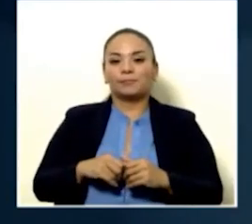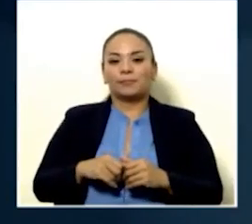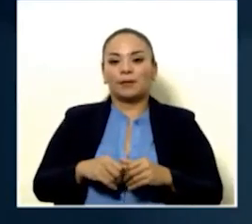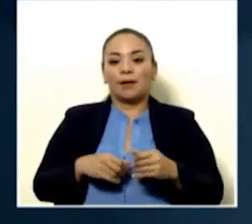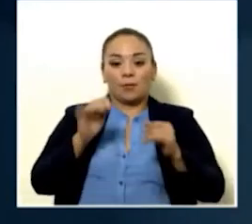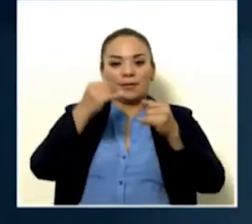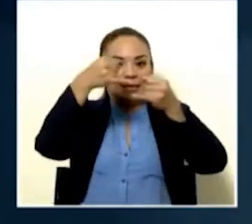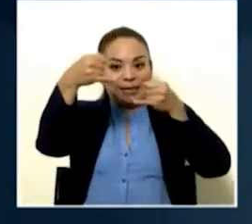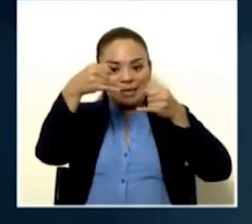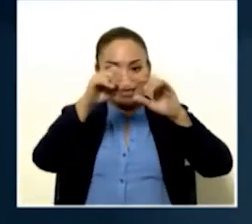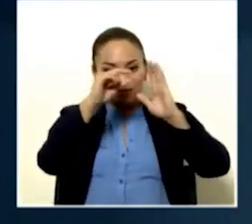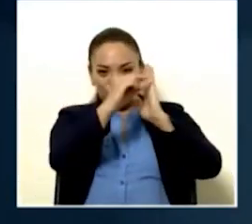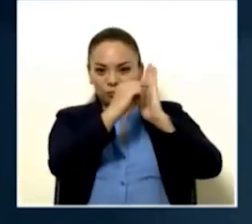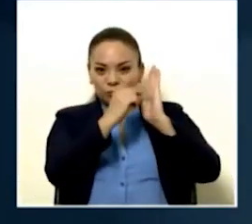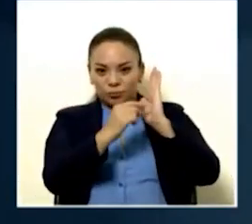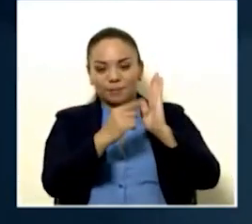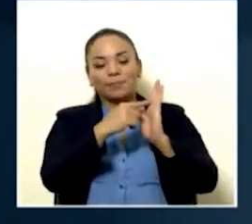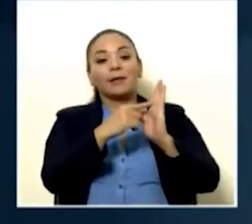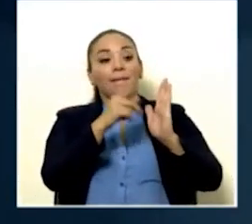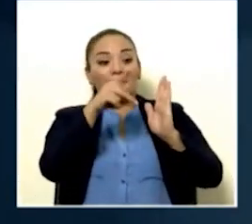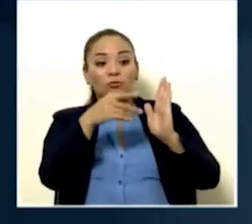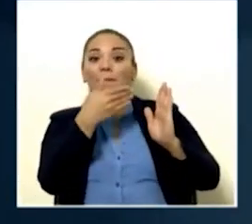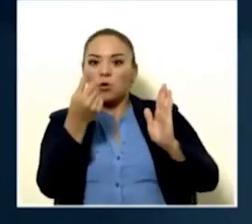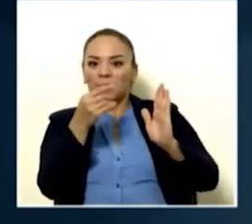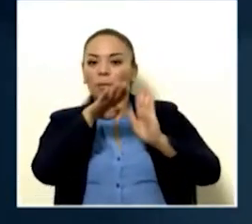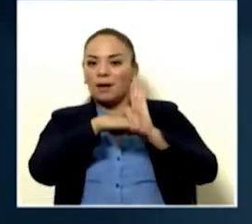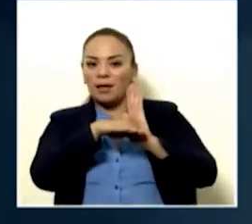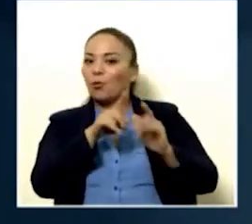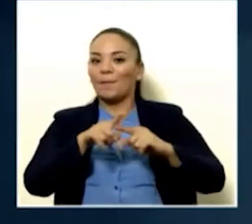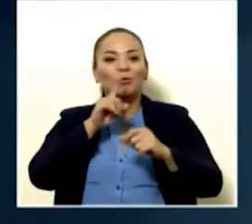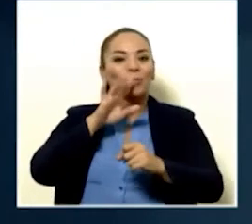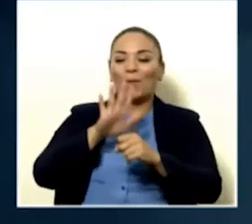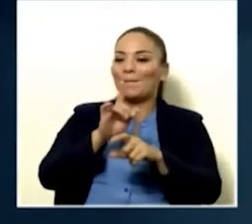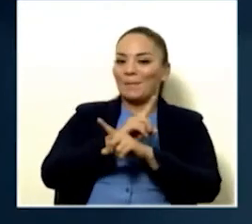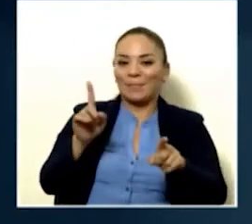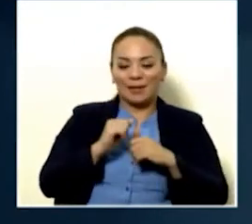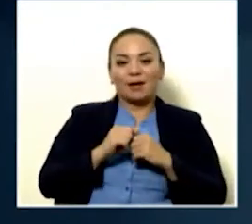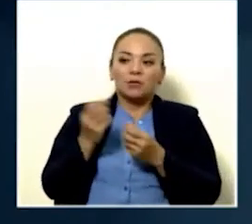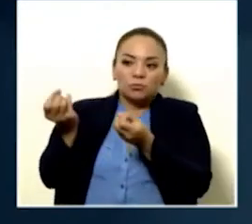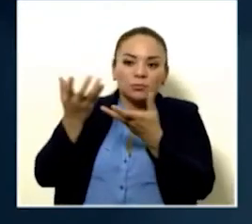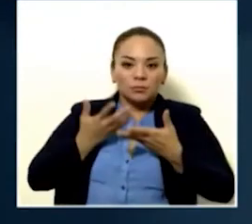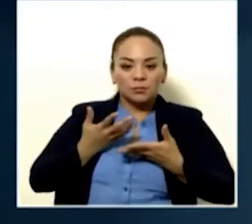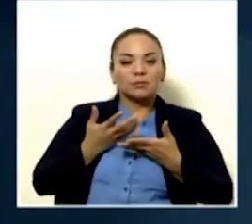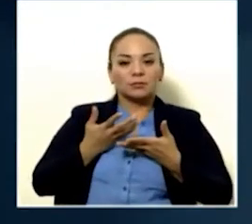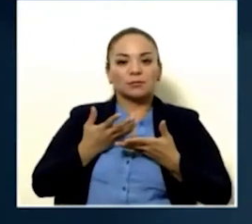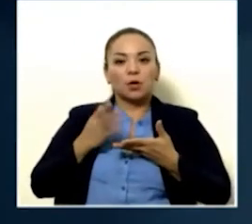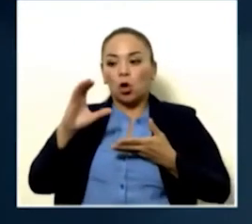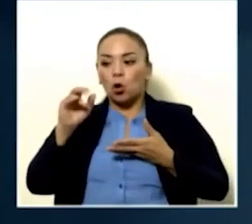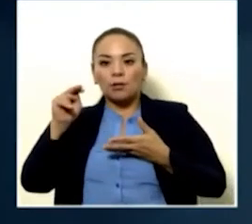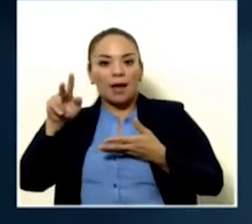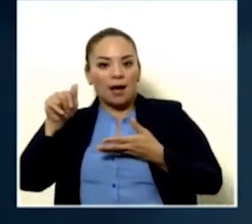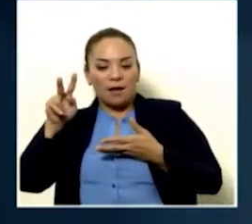líneas ocurrió que el que tenía el mejor precio no cumplía, o al menos eso es lo que reportan a lo interno, la administración del CONAVI